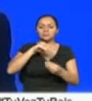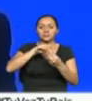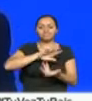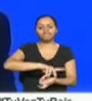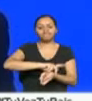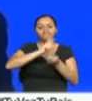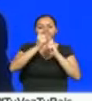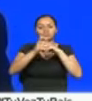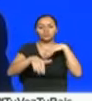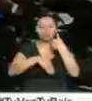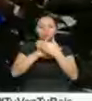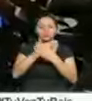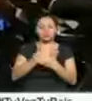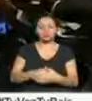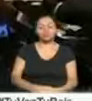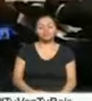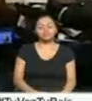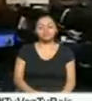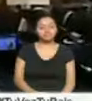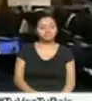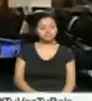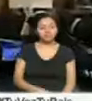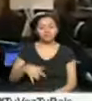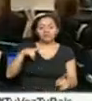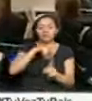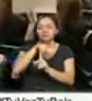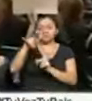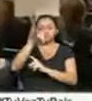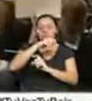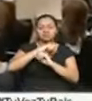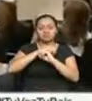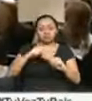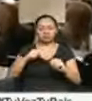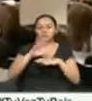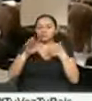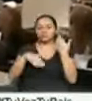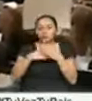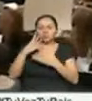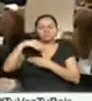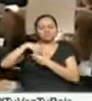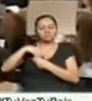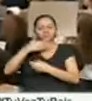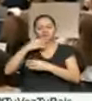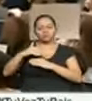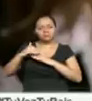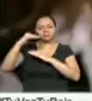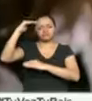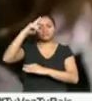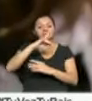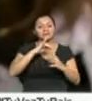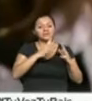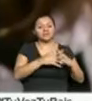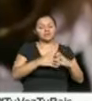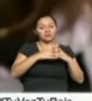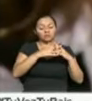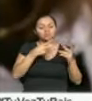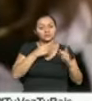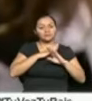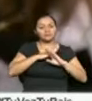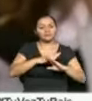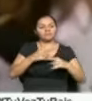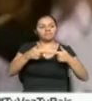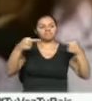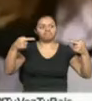modernizar sus sistemas ofensivos. Una respuesta matizó a la decisión de Estados Unidos de desplegar un sistema de defensa